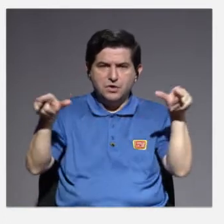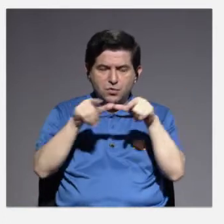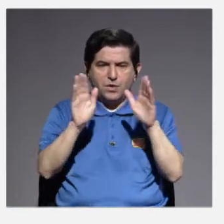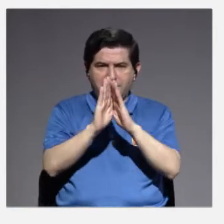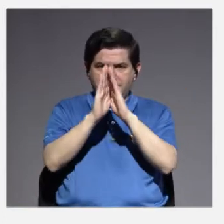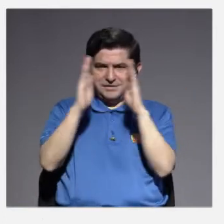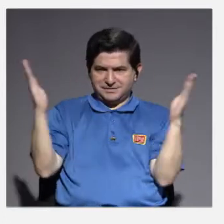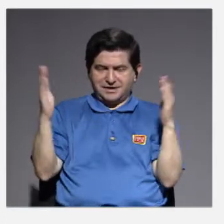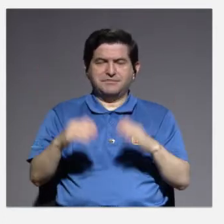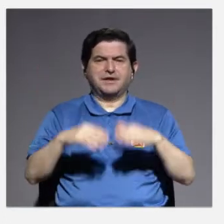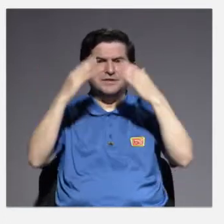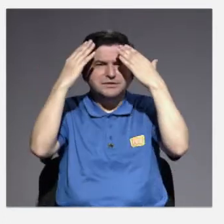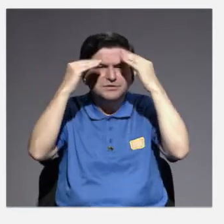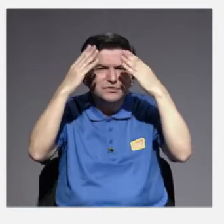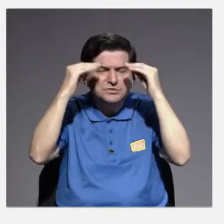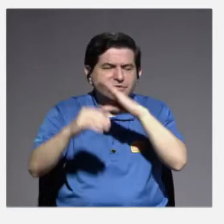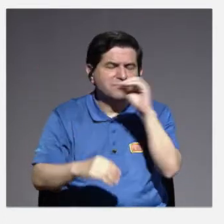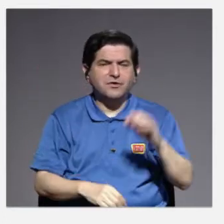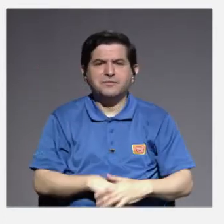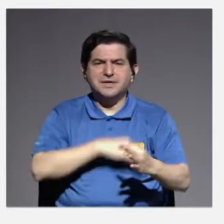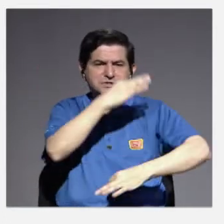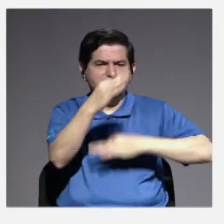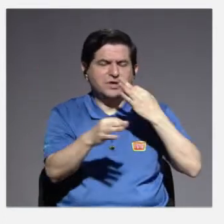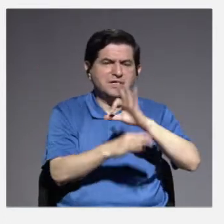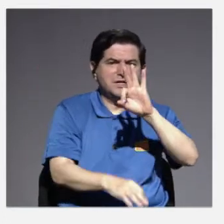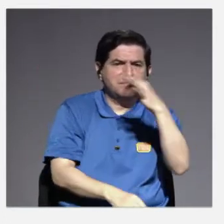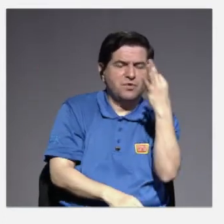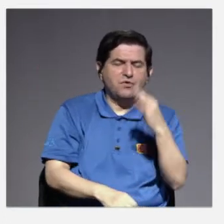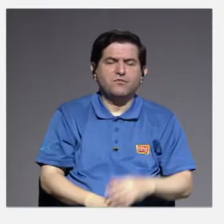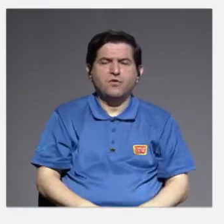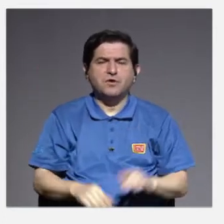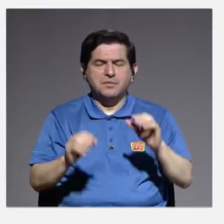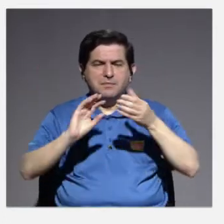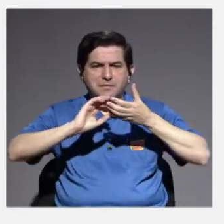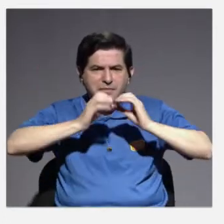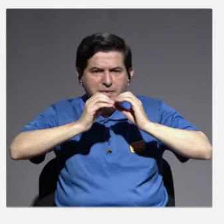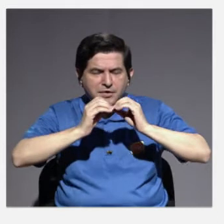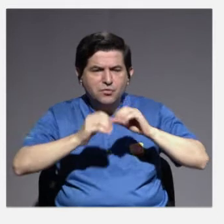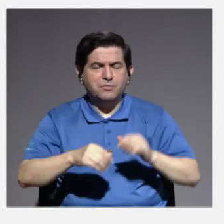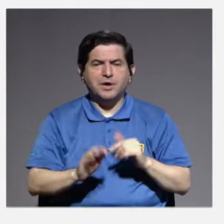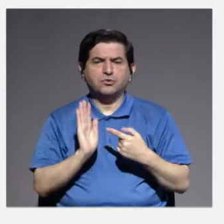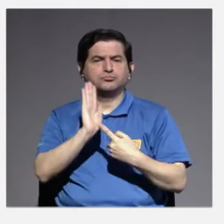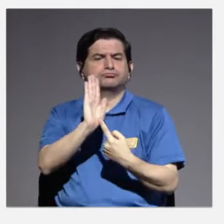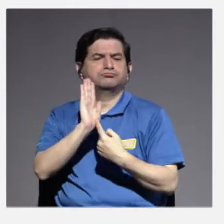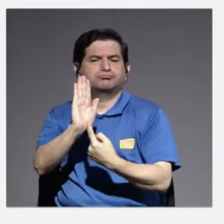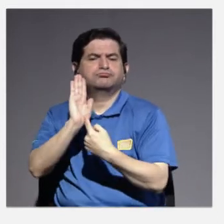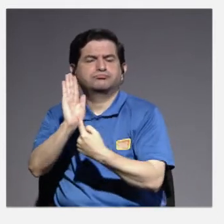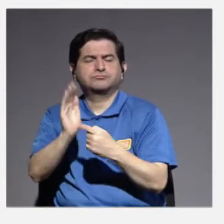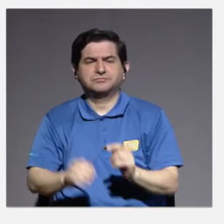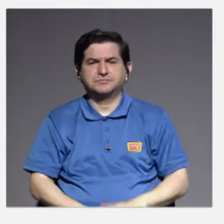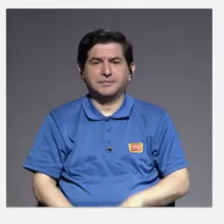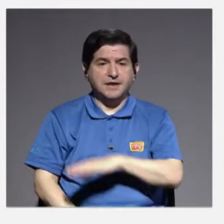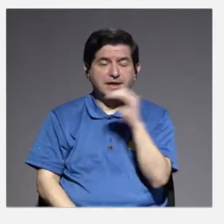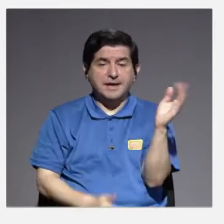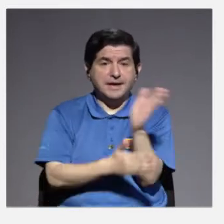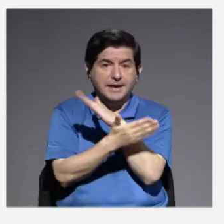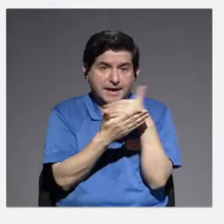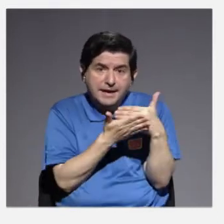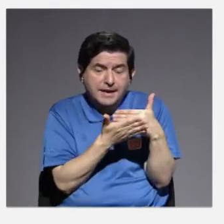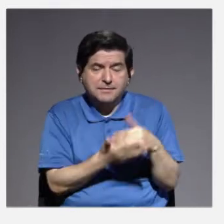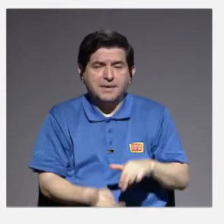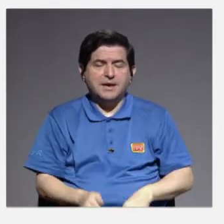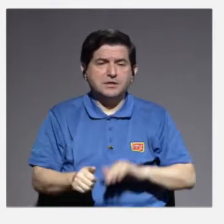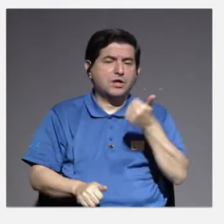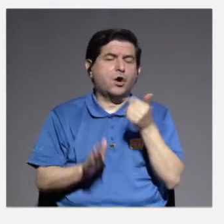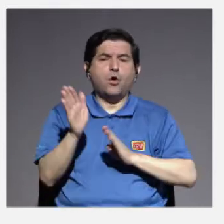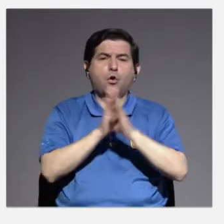de información y los formatos de los datos y conjuntos de datos que están en estas plataformas. Y en la parte de otros